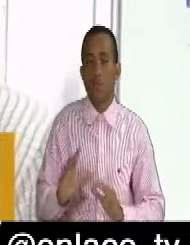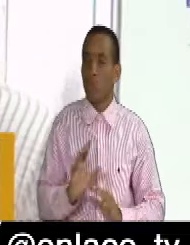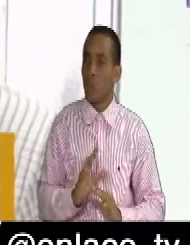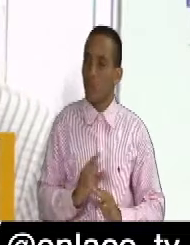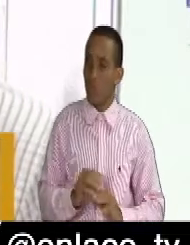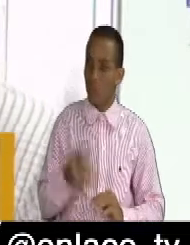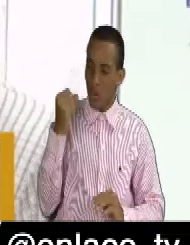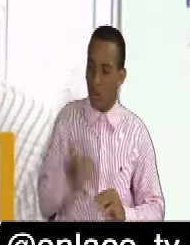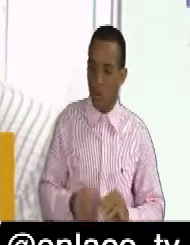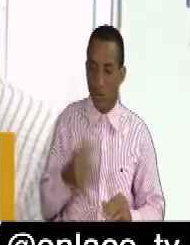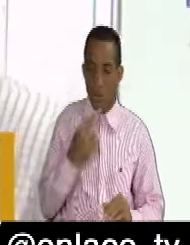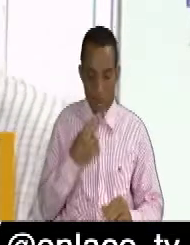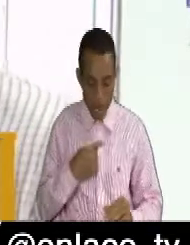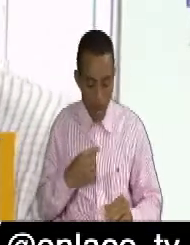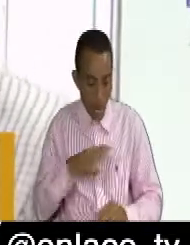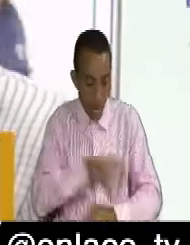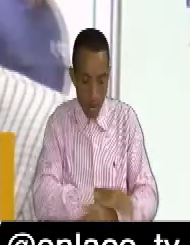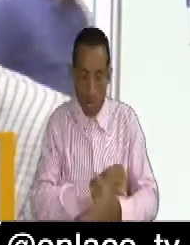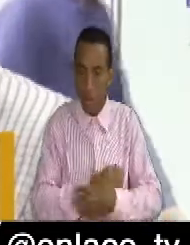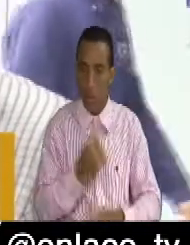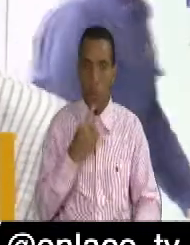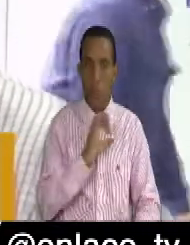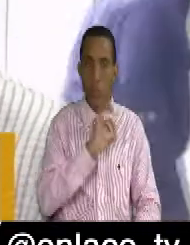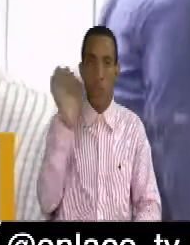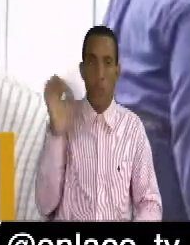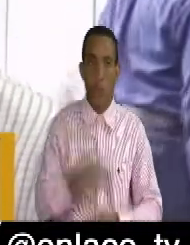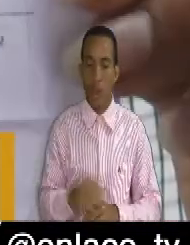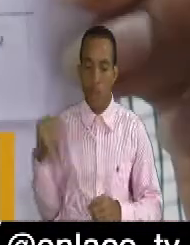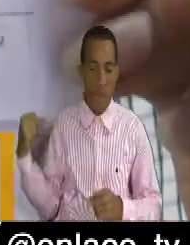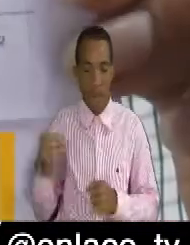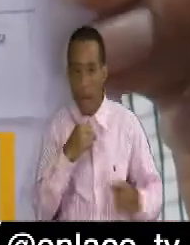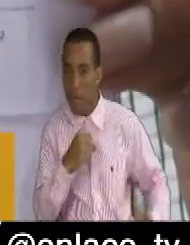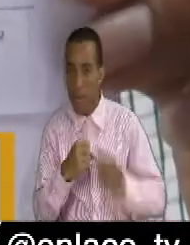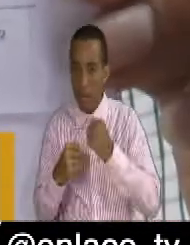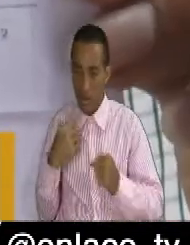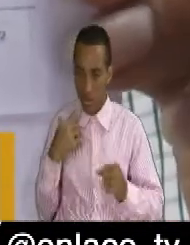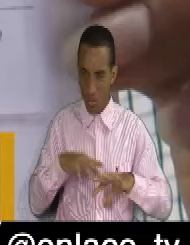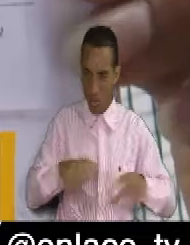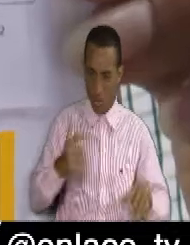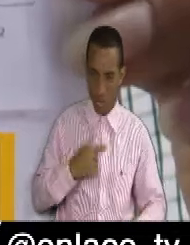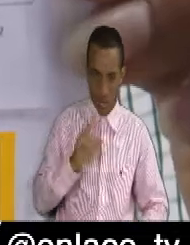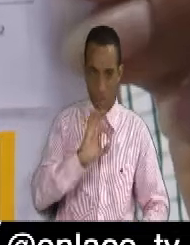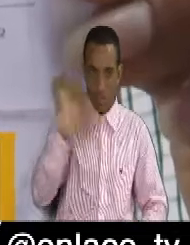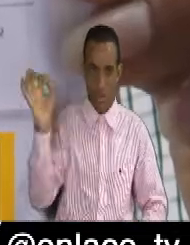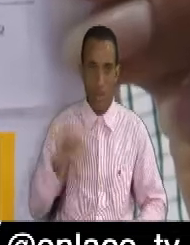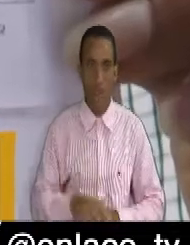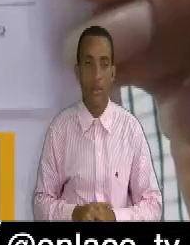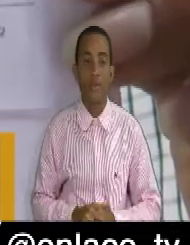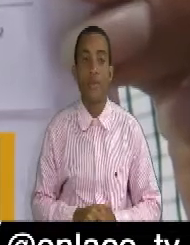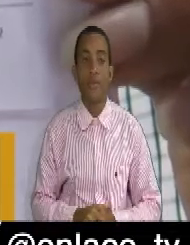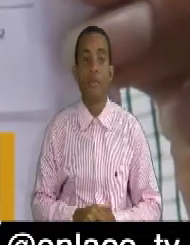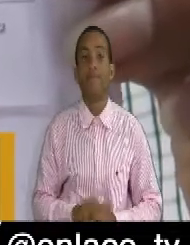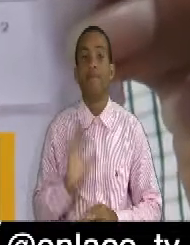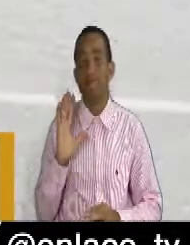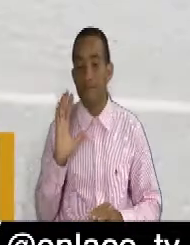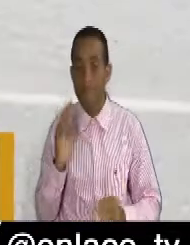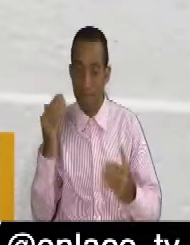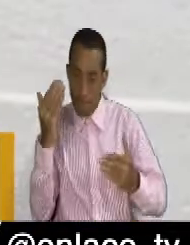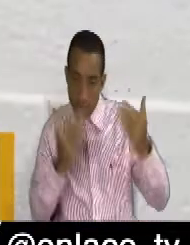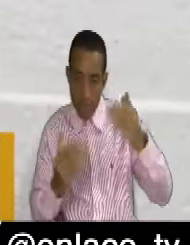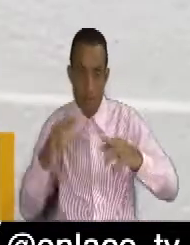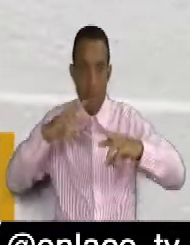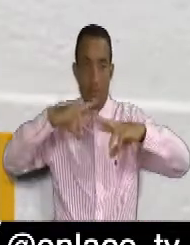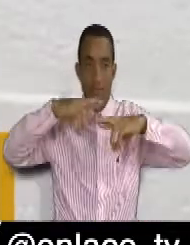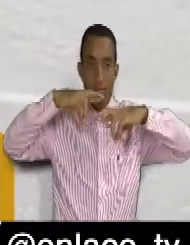por qué nos llevaban capturados, nos golpearon como si fuéramos ladrones. Las víctimas de esa situación fueron valoradas por medicina legal.